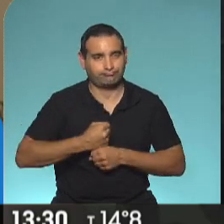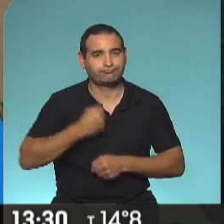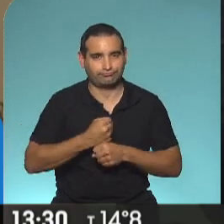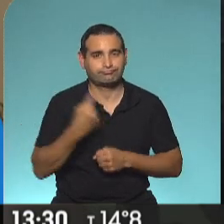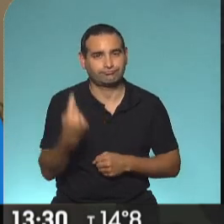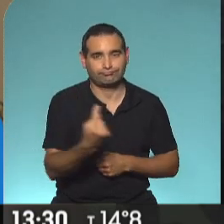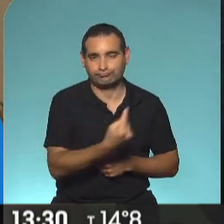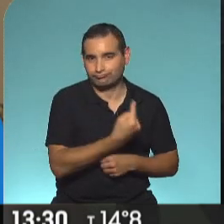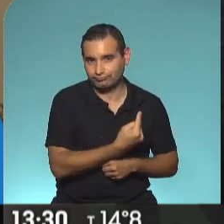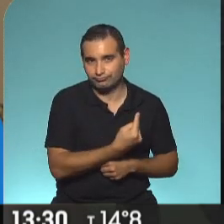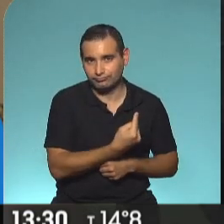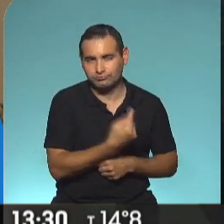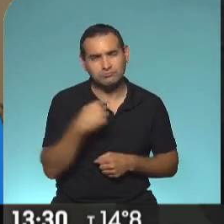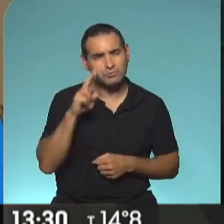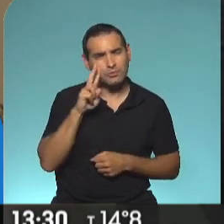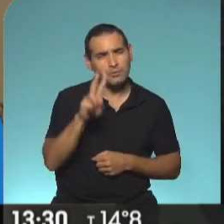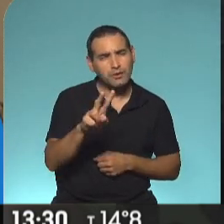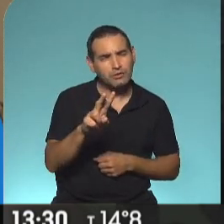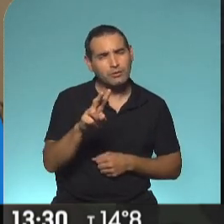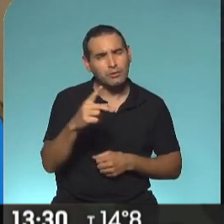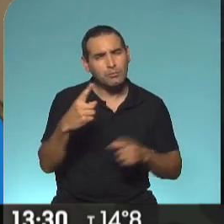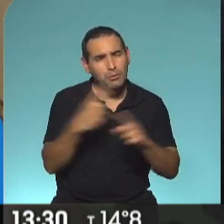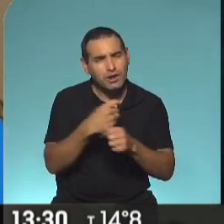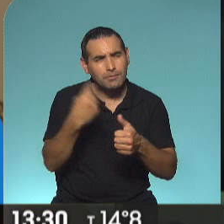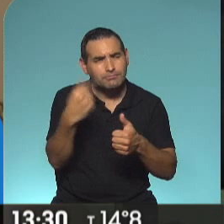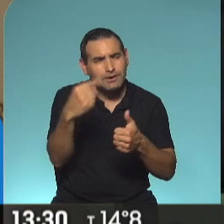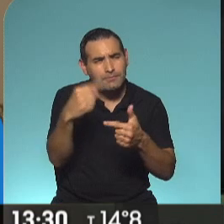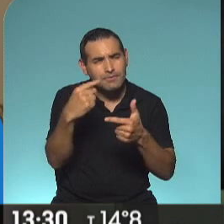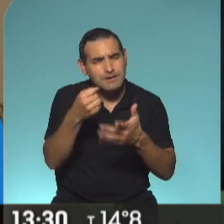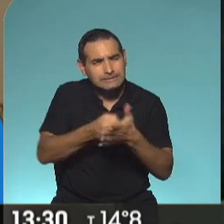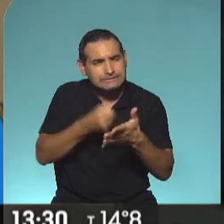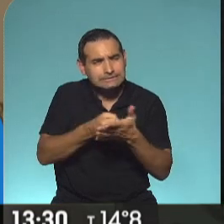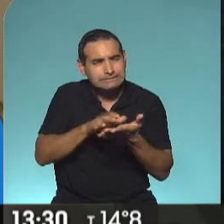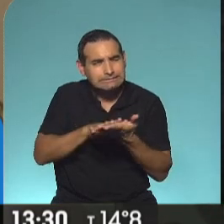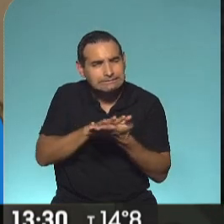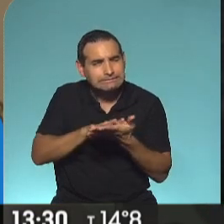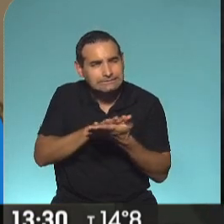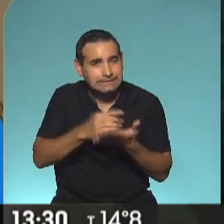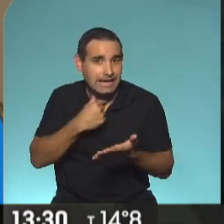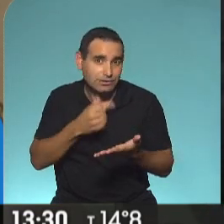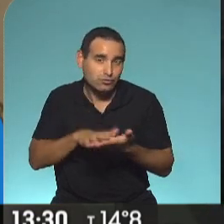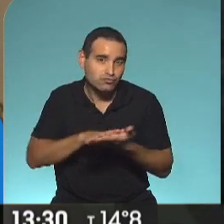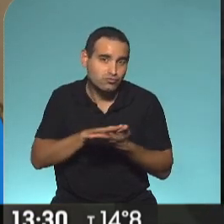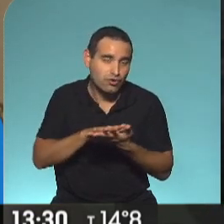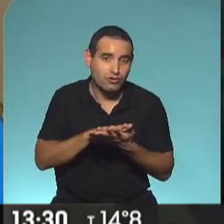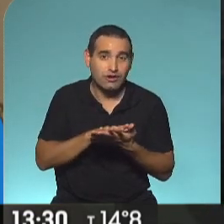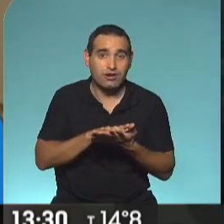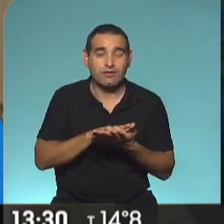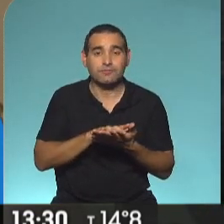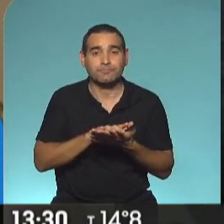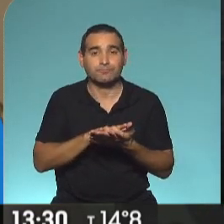Cada vez que yo veo todos estos desafíos y a la que la pandemia